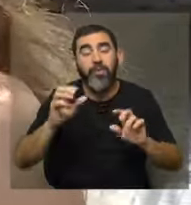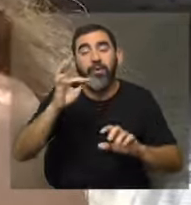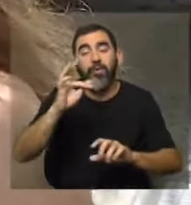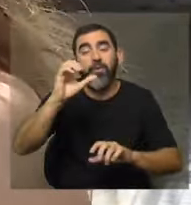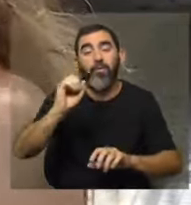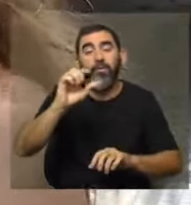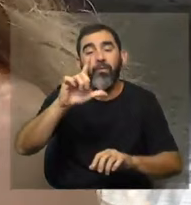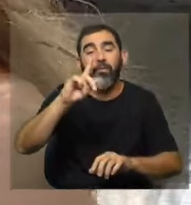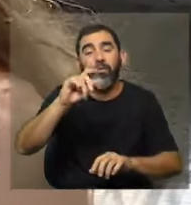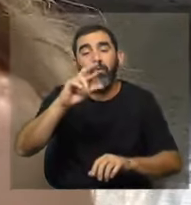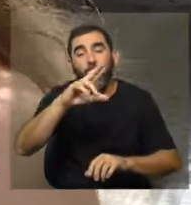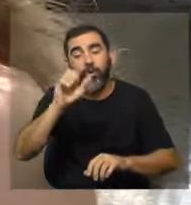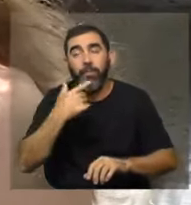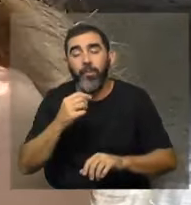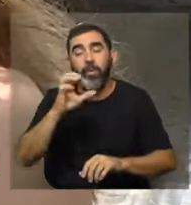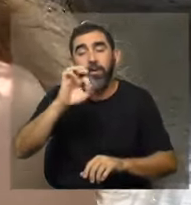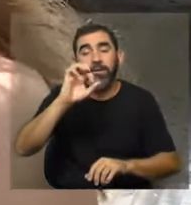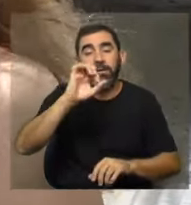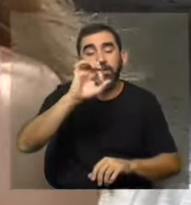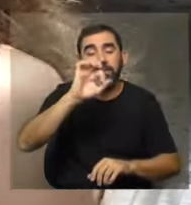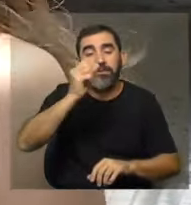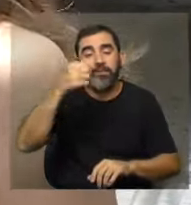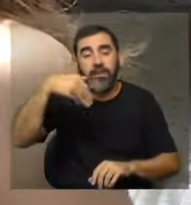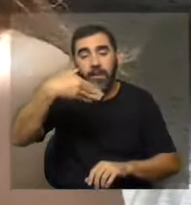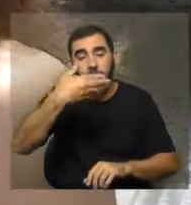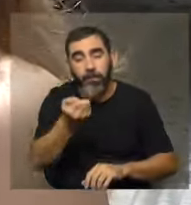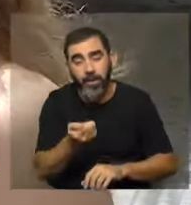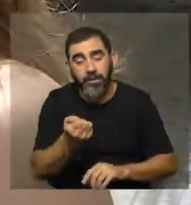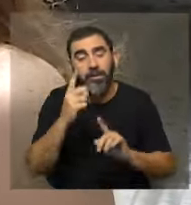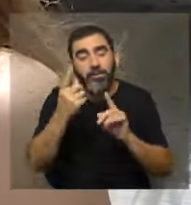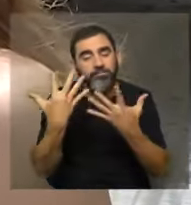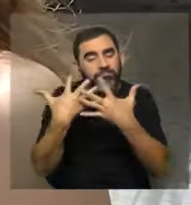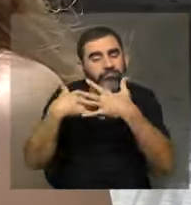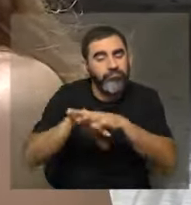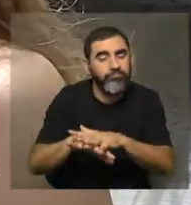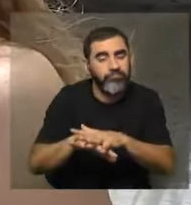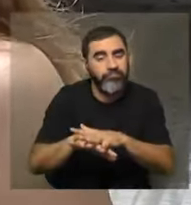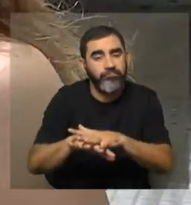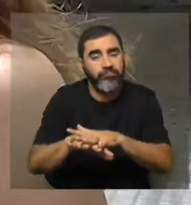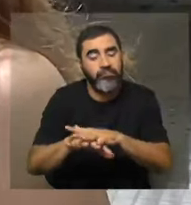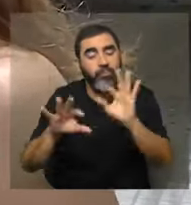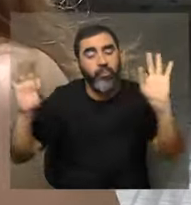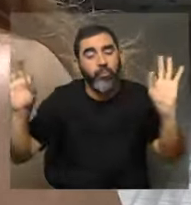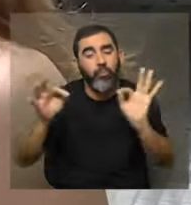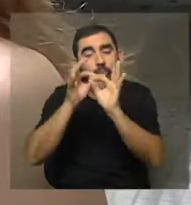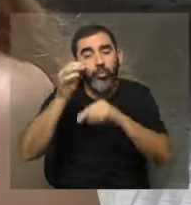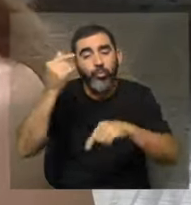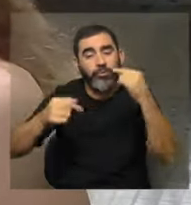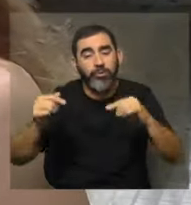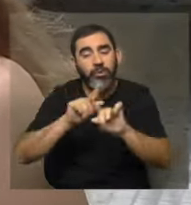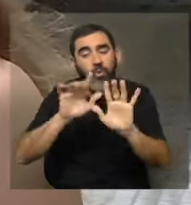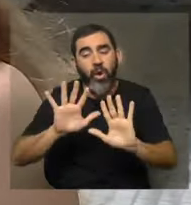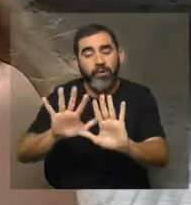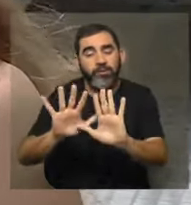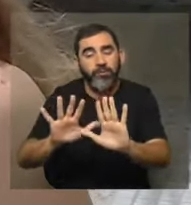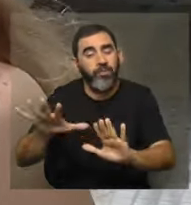que tienen que ver con las sambas y también mezclado Obviamente con con músicas que no son de ese estilo y